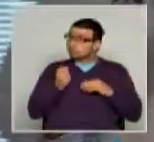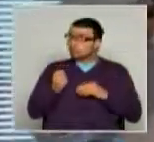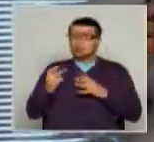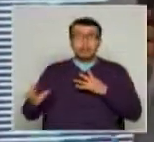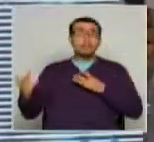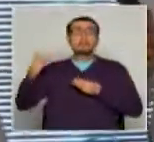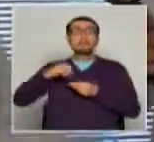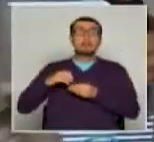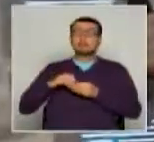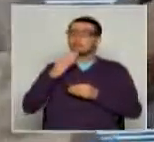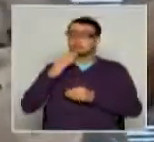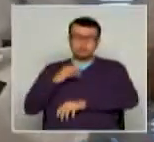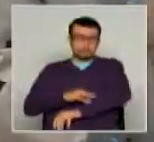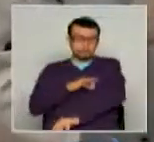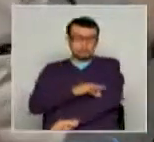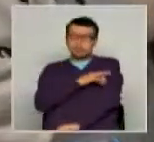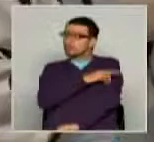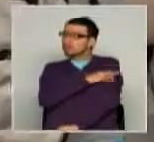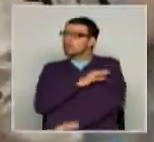parte de la acupuntura.